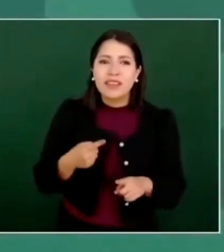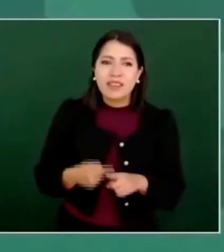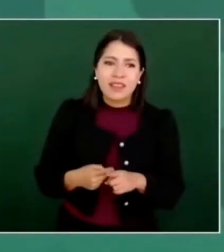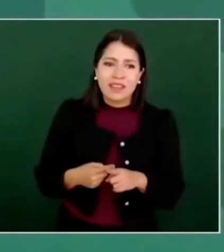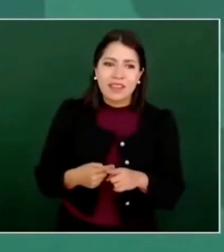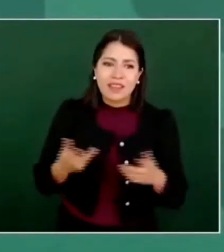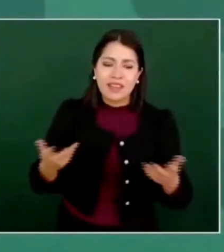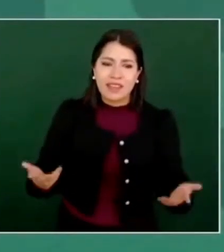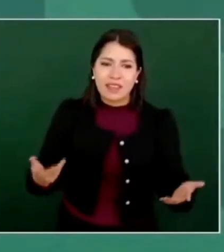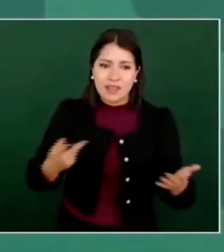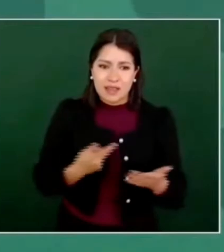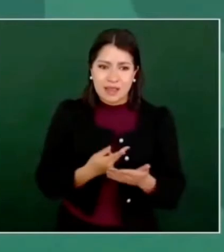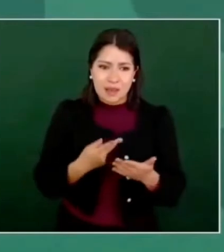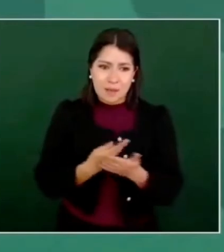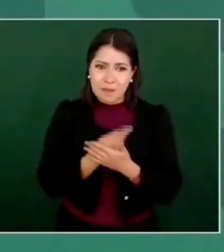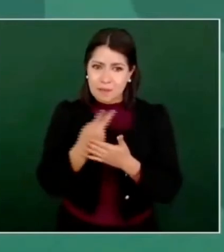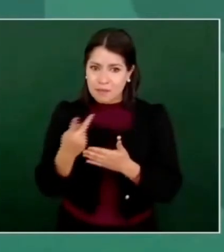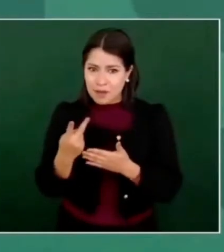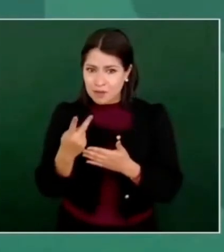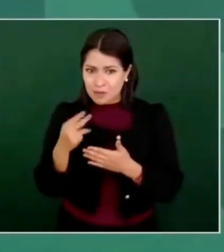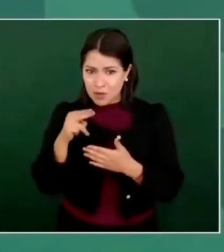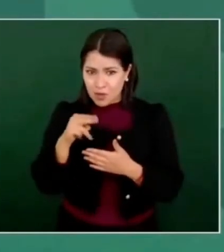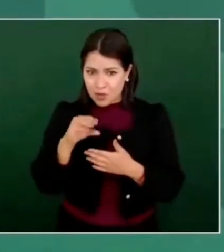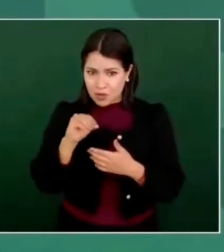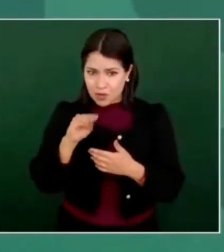Nobel del Periodismo,